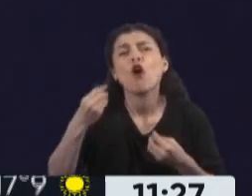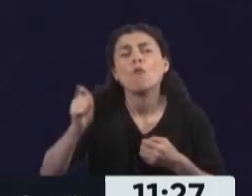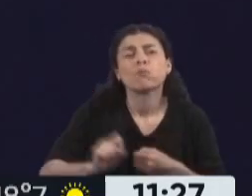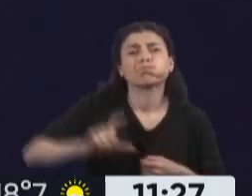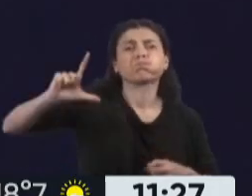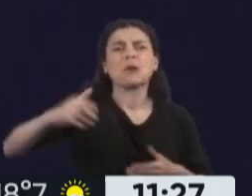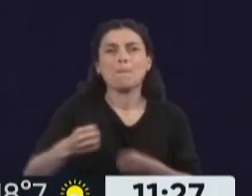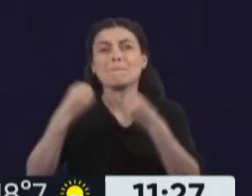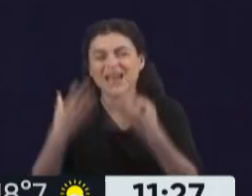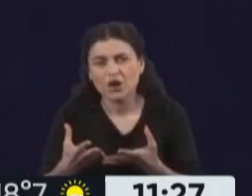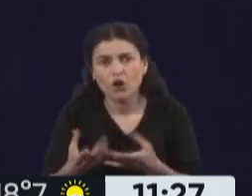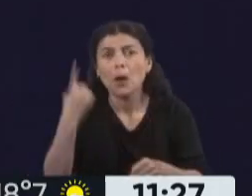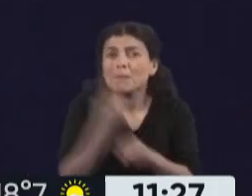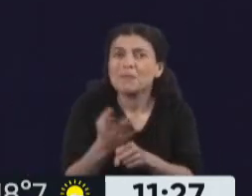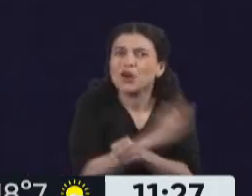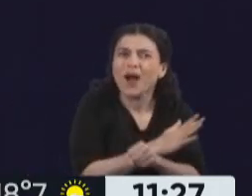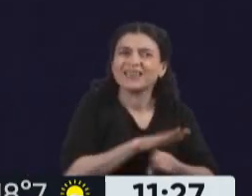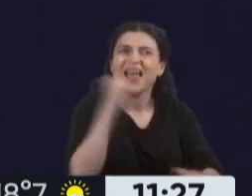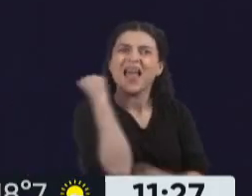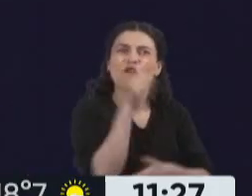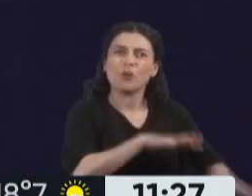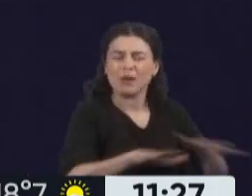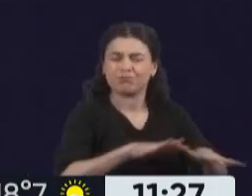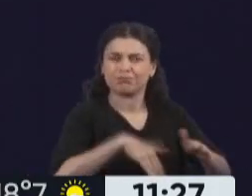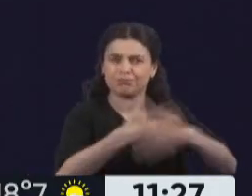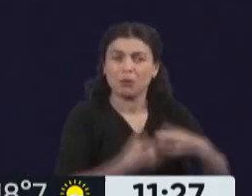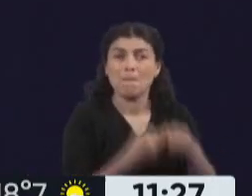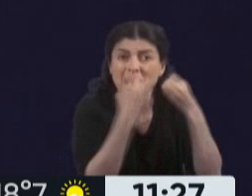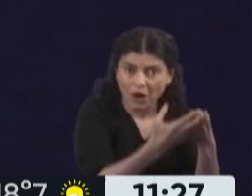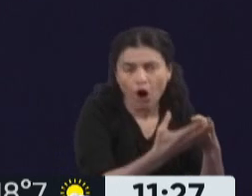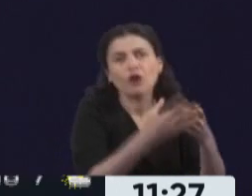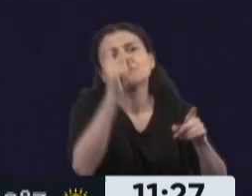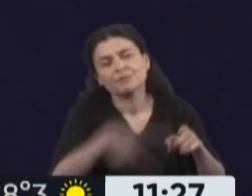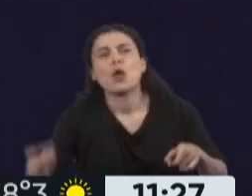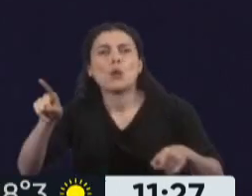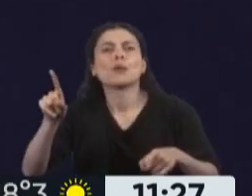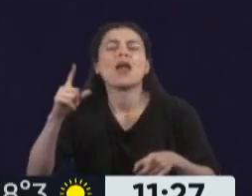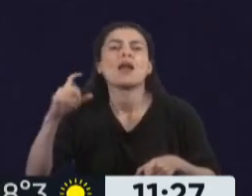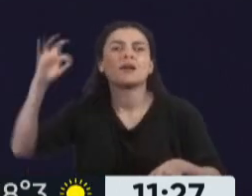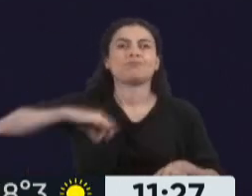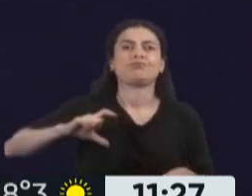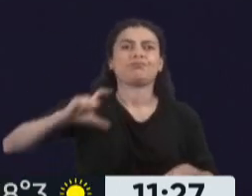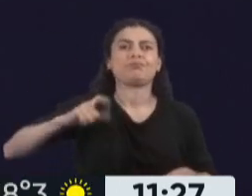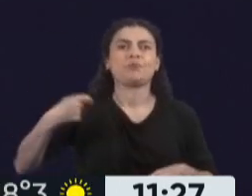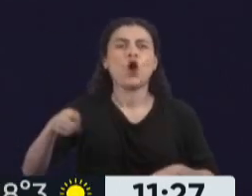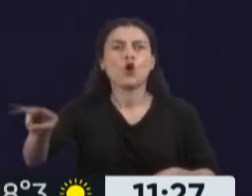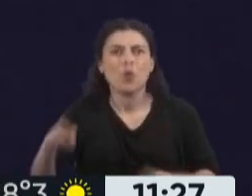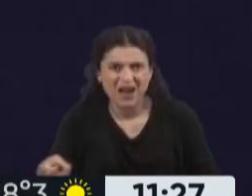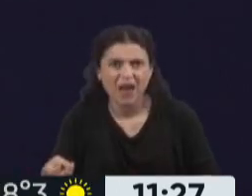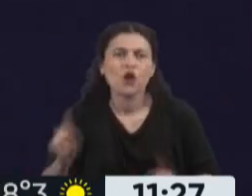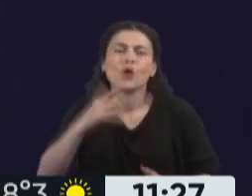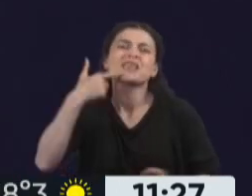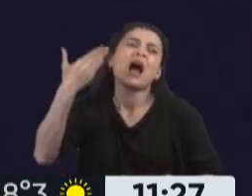realmente es con crecimiento económico. No hay otra manera, no hay magia, no hay decretos mágicos y no hay populismo que